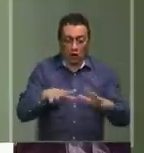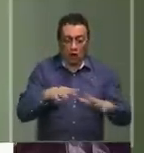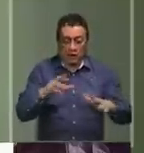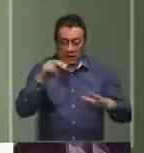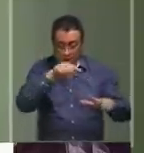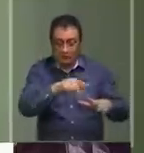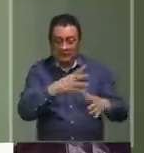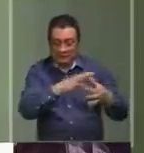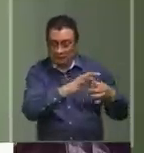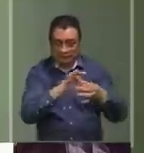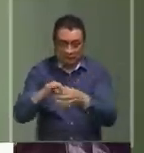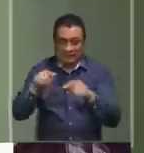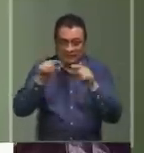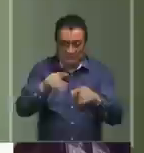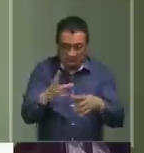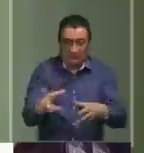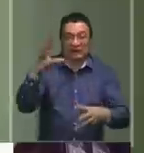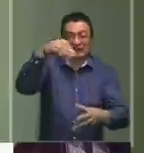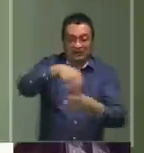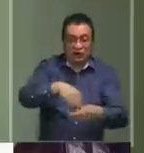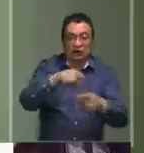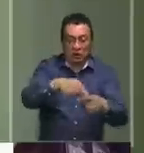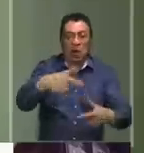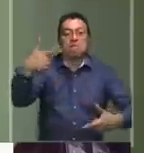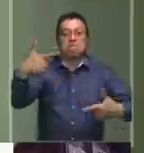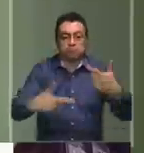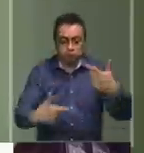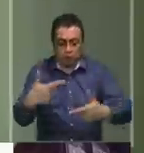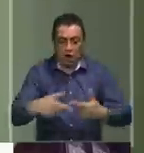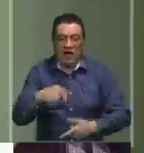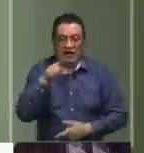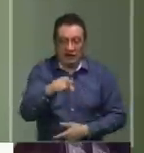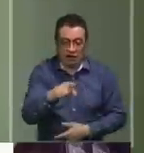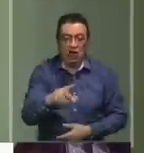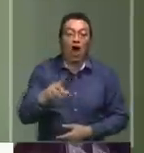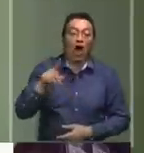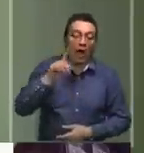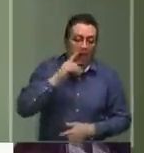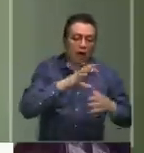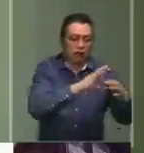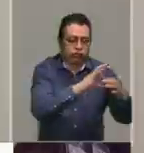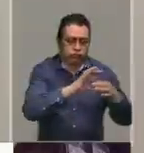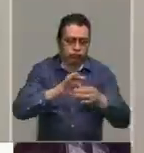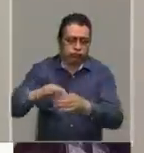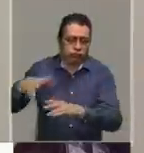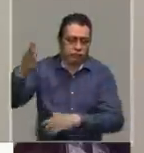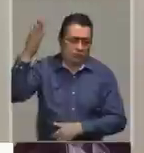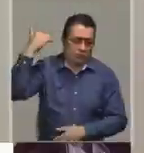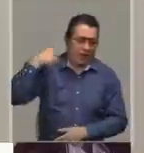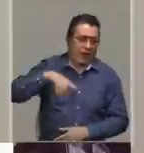podemos desconocer, su señoría, que es de tintes políticos y que viene ocurriendo desde el siglo pasado.